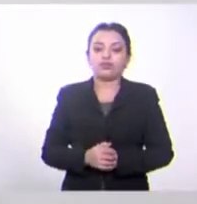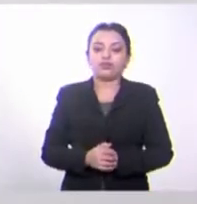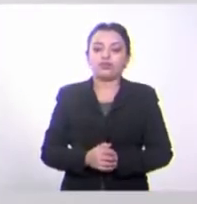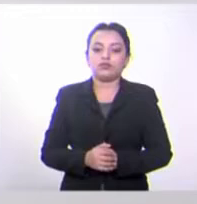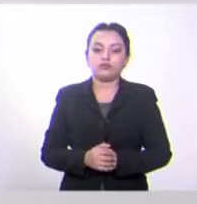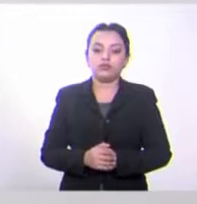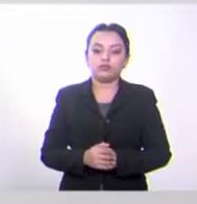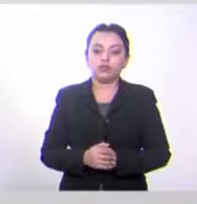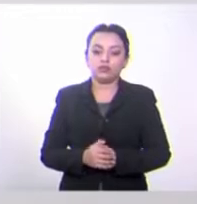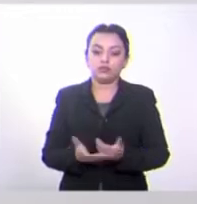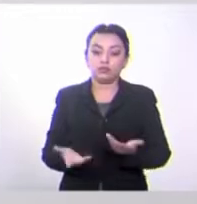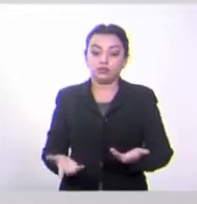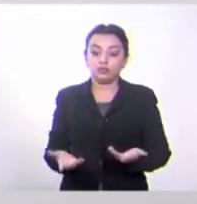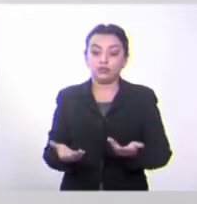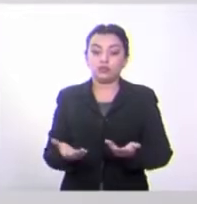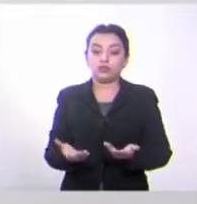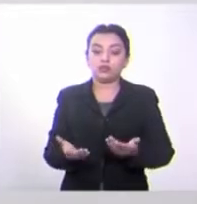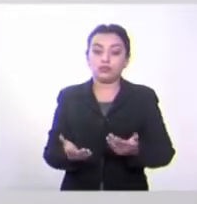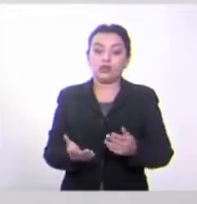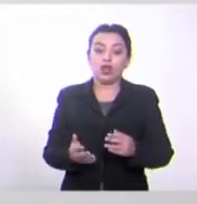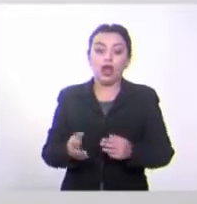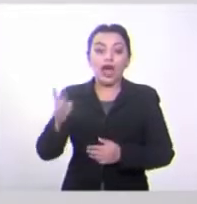1:2. Y la pregunta es